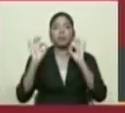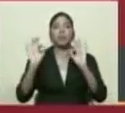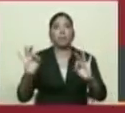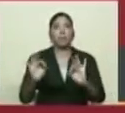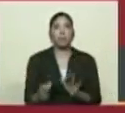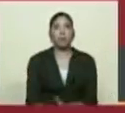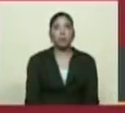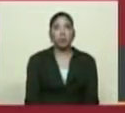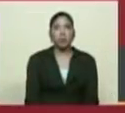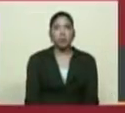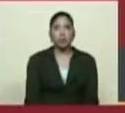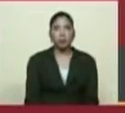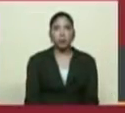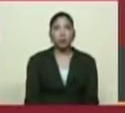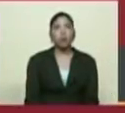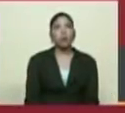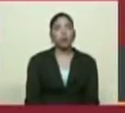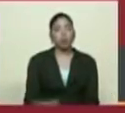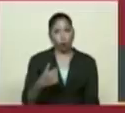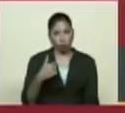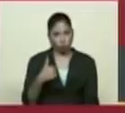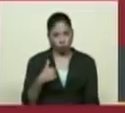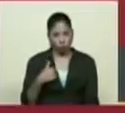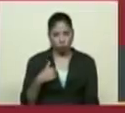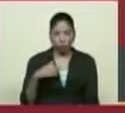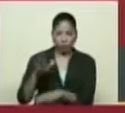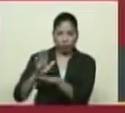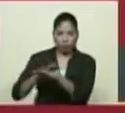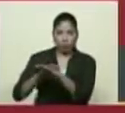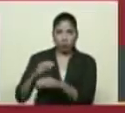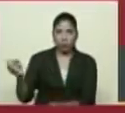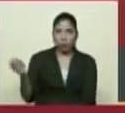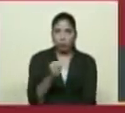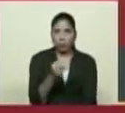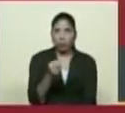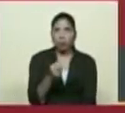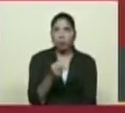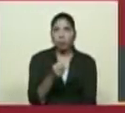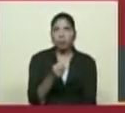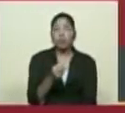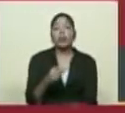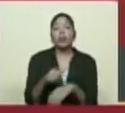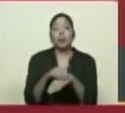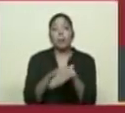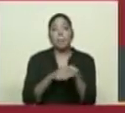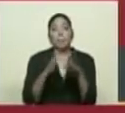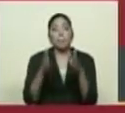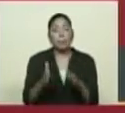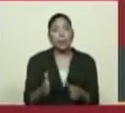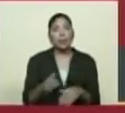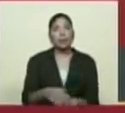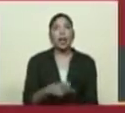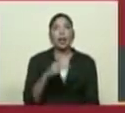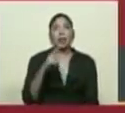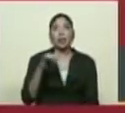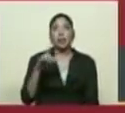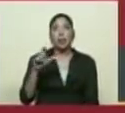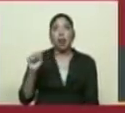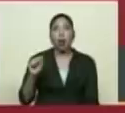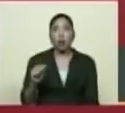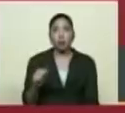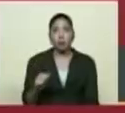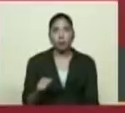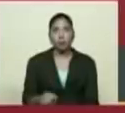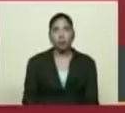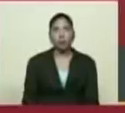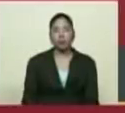Y yo llamo, aquí está otra compañera, ministra del Poder Popular para las Comunas, Kira Andrade.